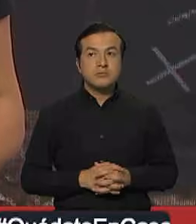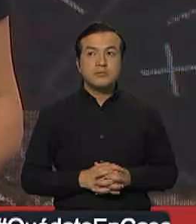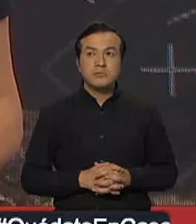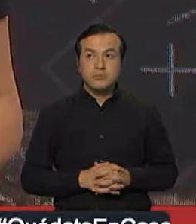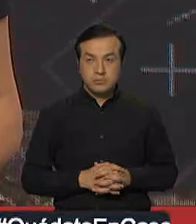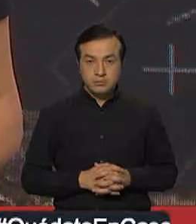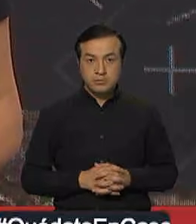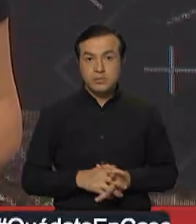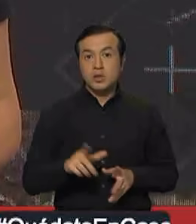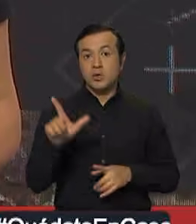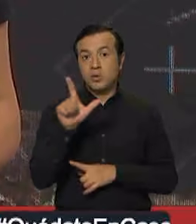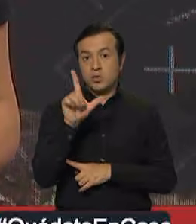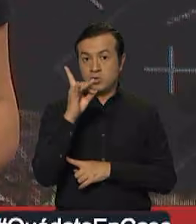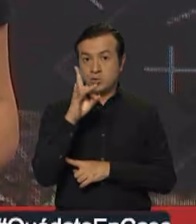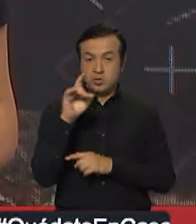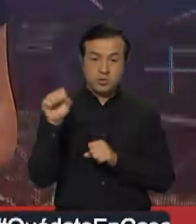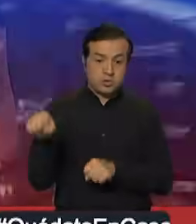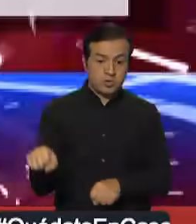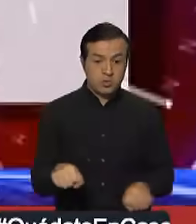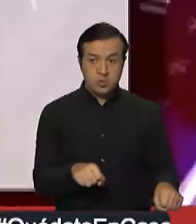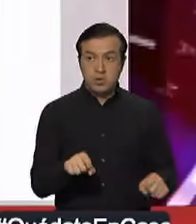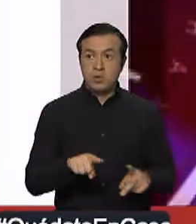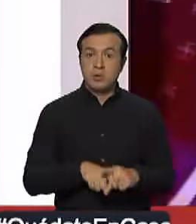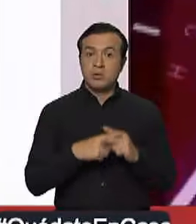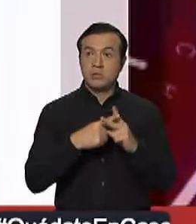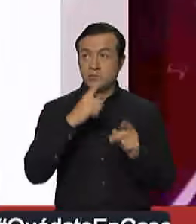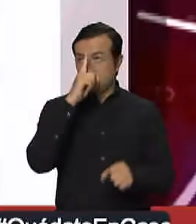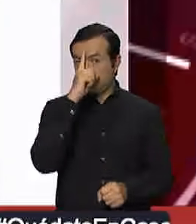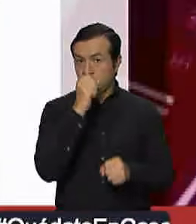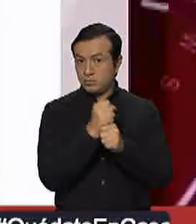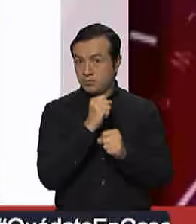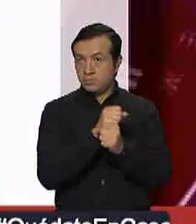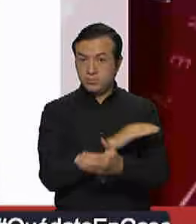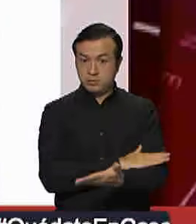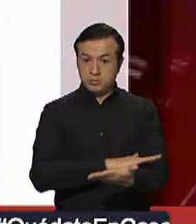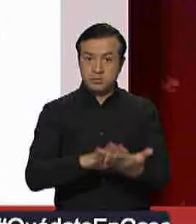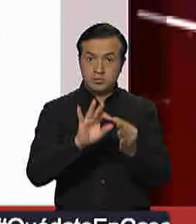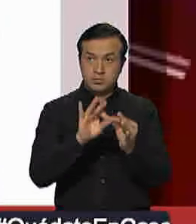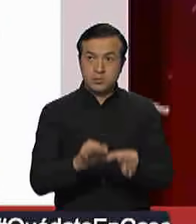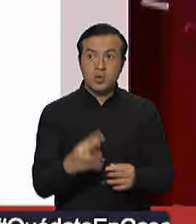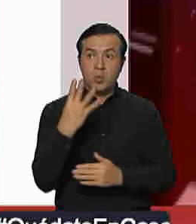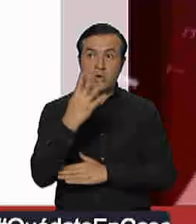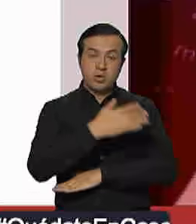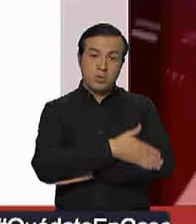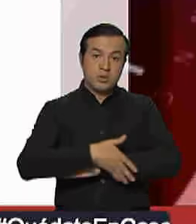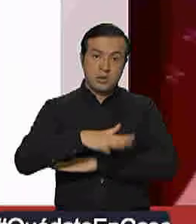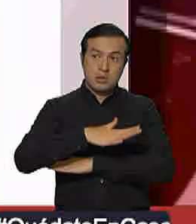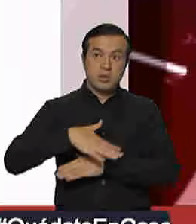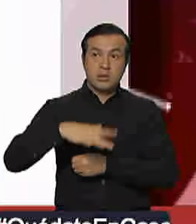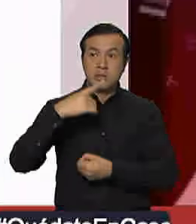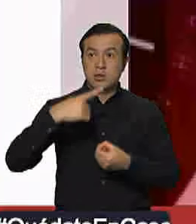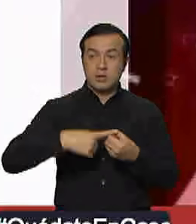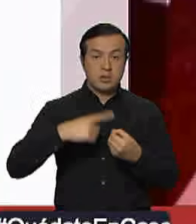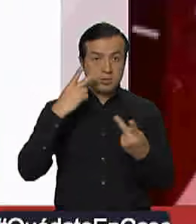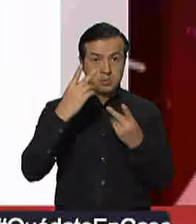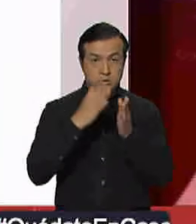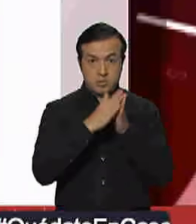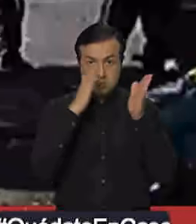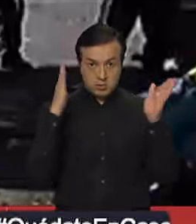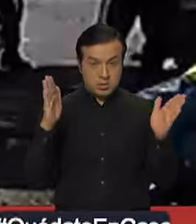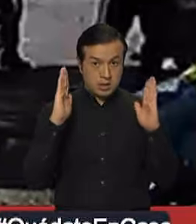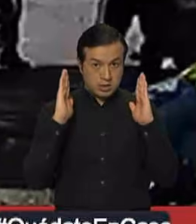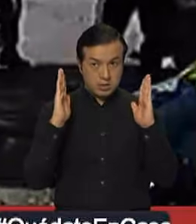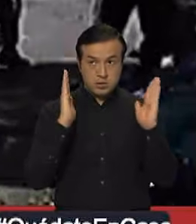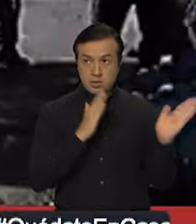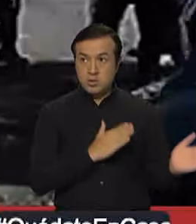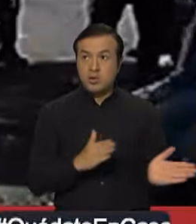Y desde este lunes 18 de mayo se reinician los trabajos de repavimentación en 4 vías de la capital, en los siguientes frentes, presta